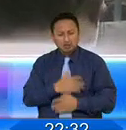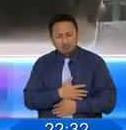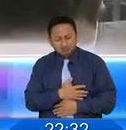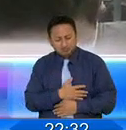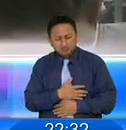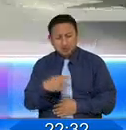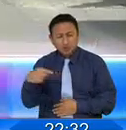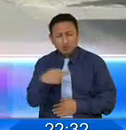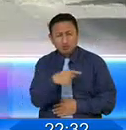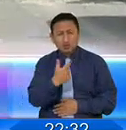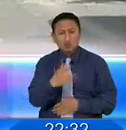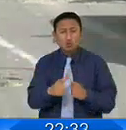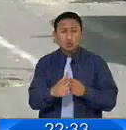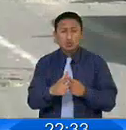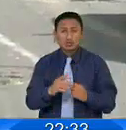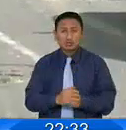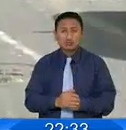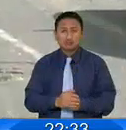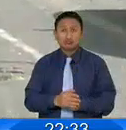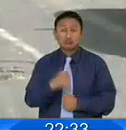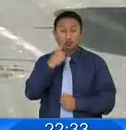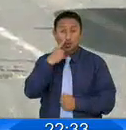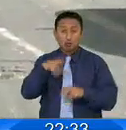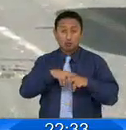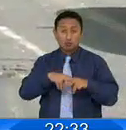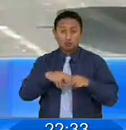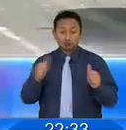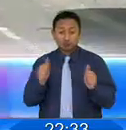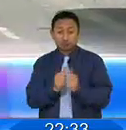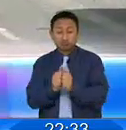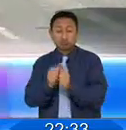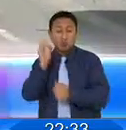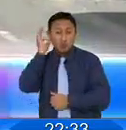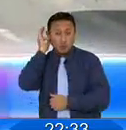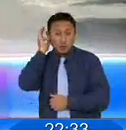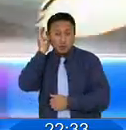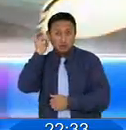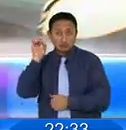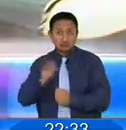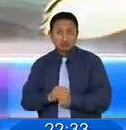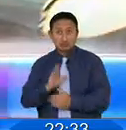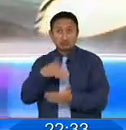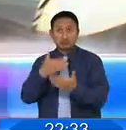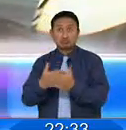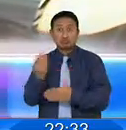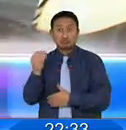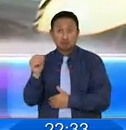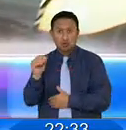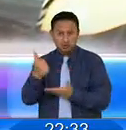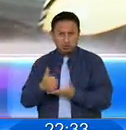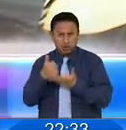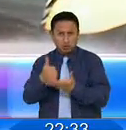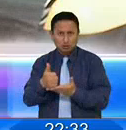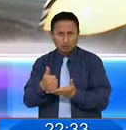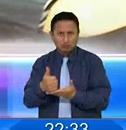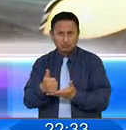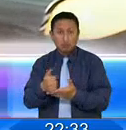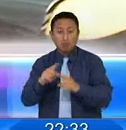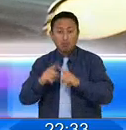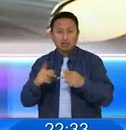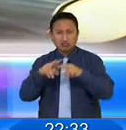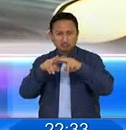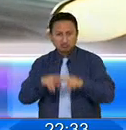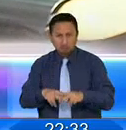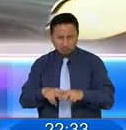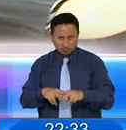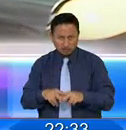un centro de salud. Auxiliado por el conductor y acompañado por una mujer, una vez allí el joven recibió atención médica. En la revisión